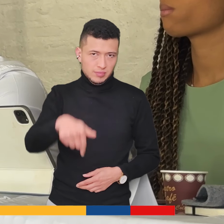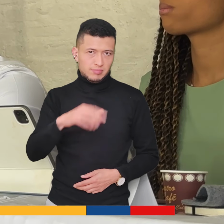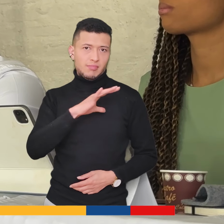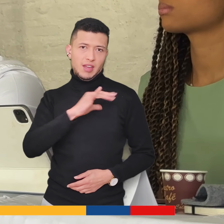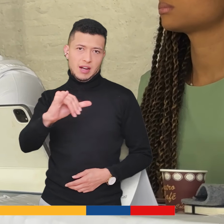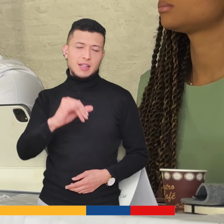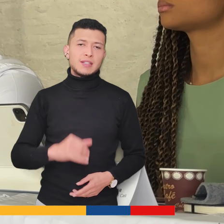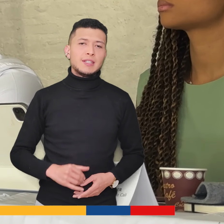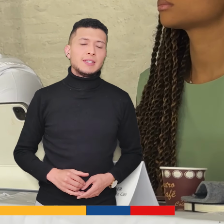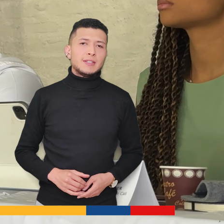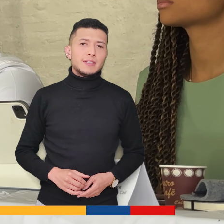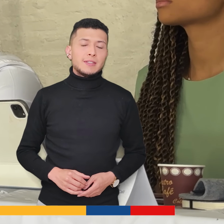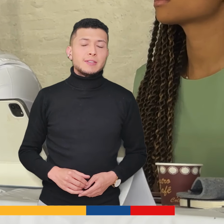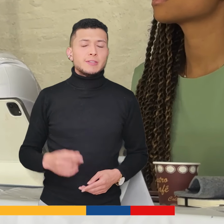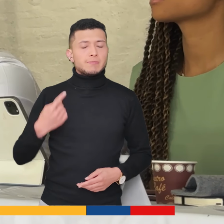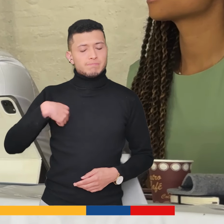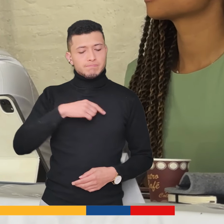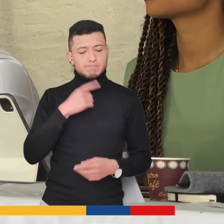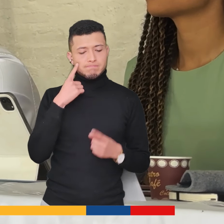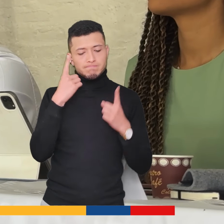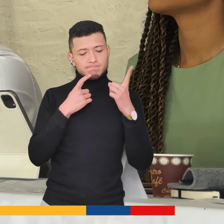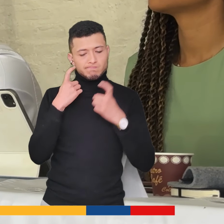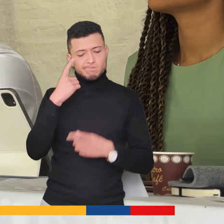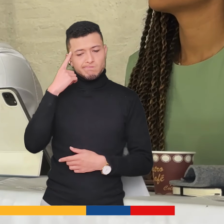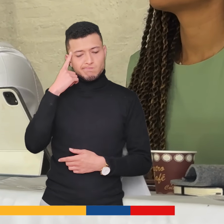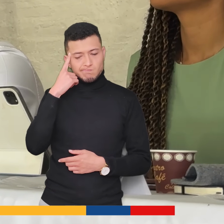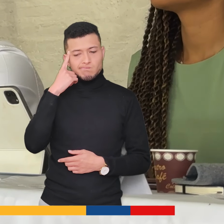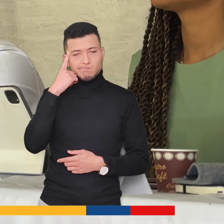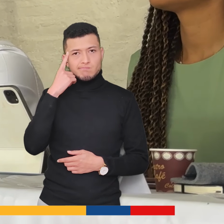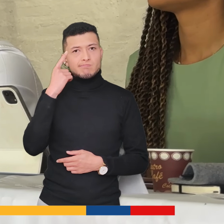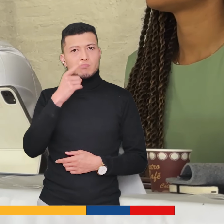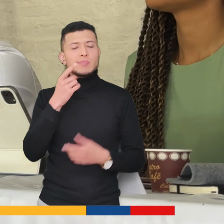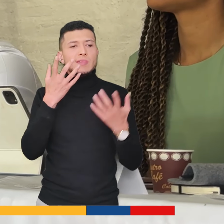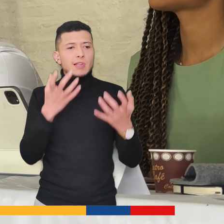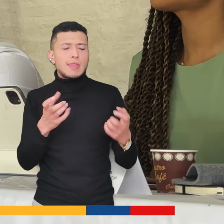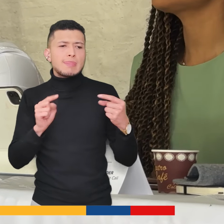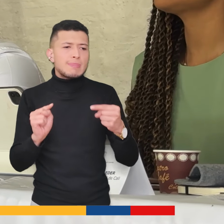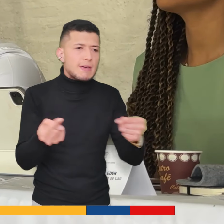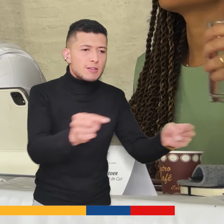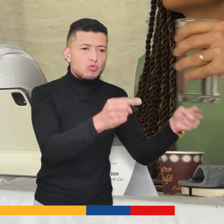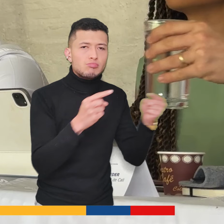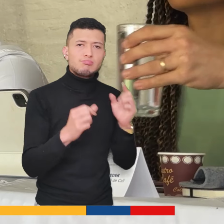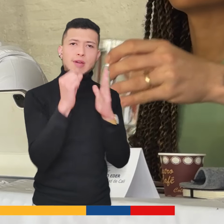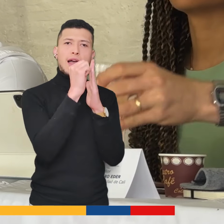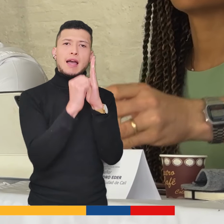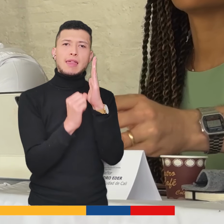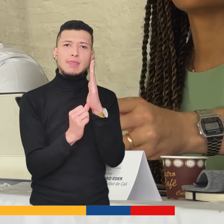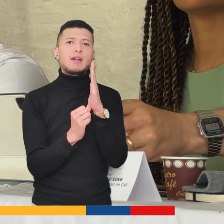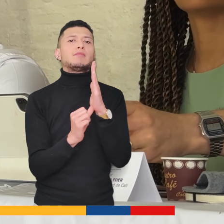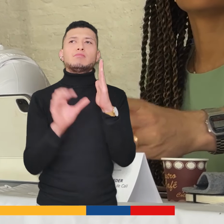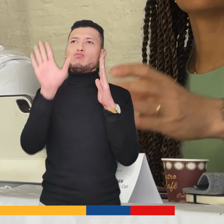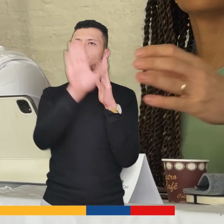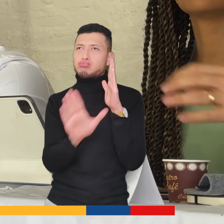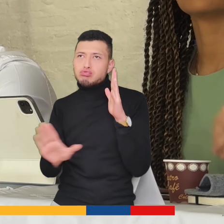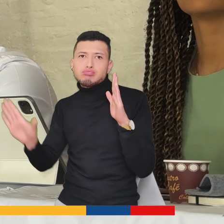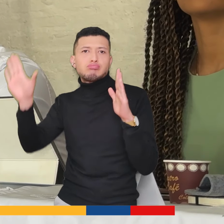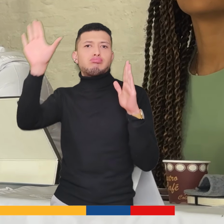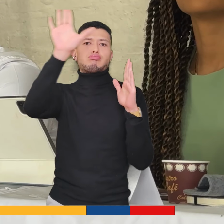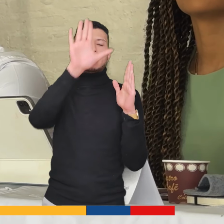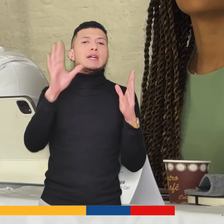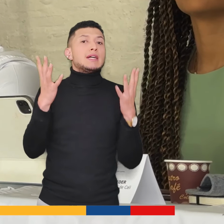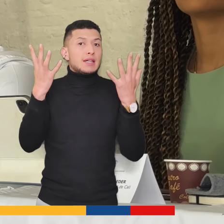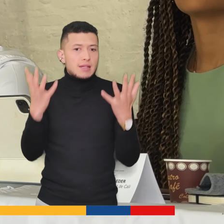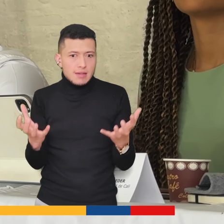y un poco pensado para discutir una agenda regional que